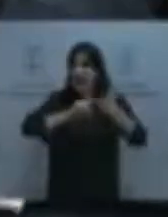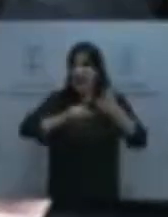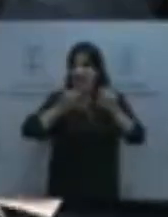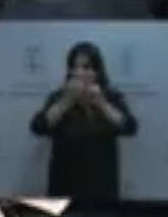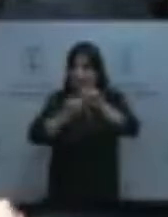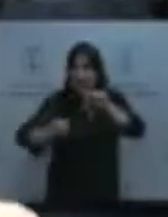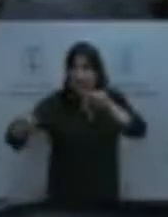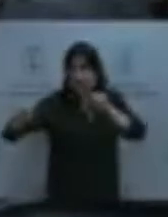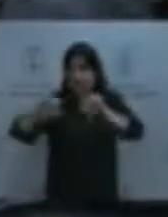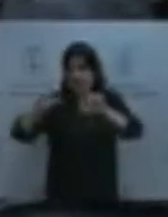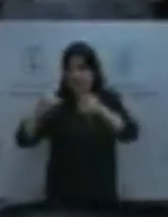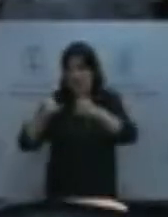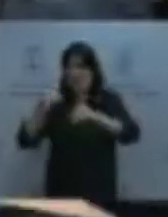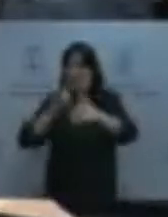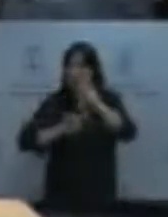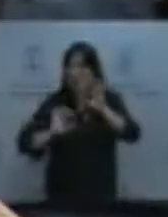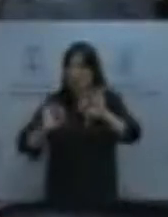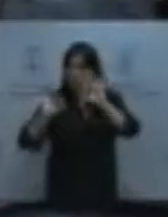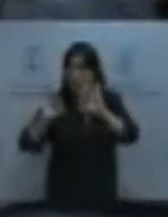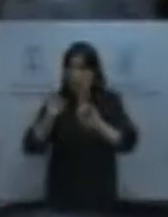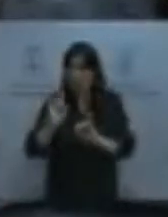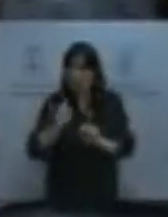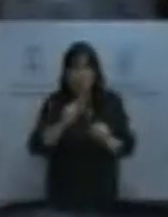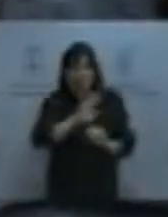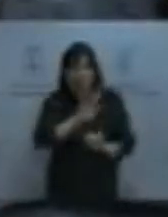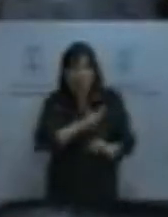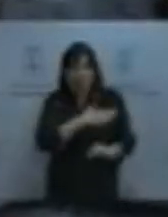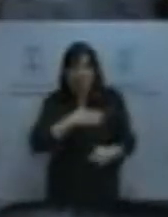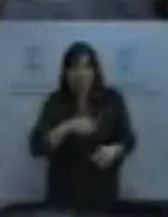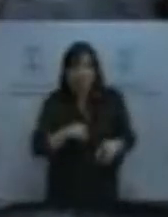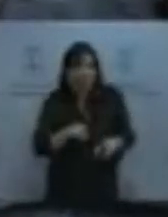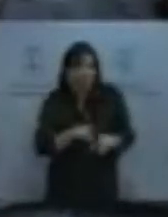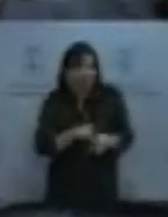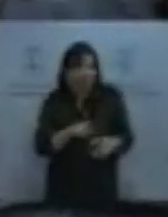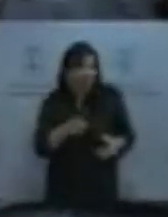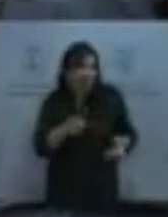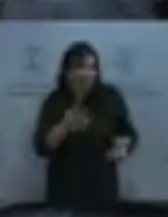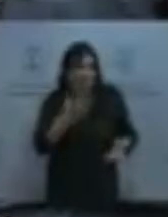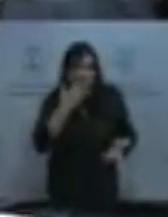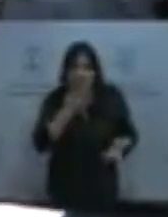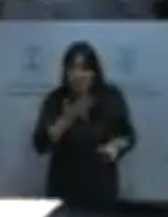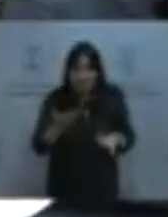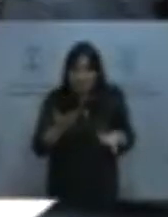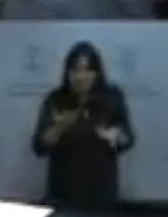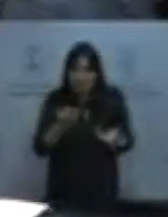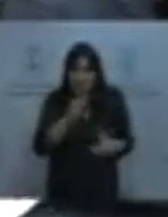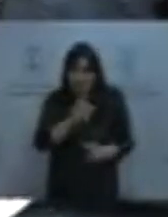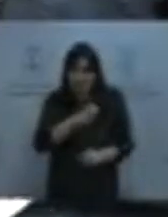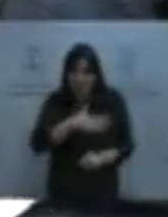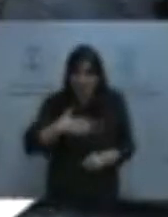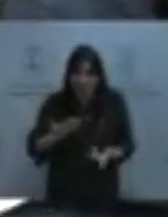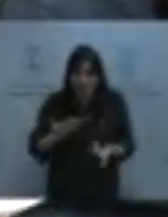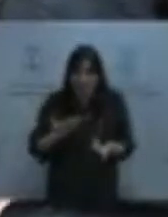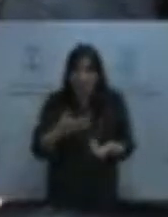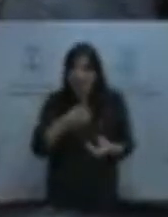trataron de tomarnos el pelo. No sé muy bien con quién piensan ustedes que están tratando. A partir de ahí, cuando les dejamos en evidencia, ustedes lo que decidieron